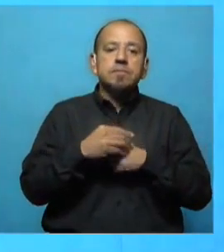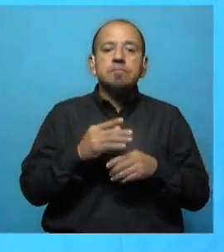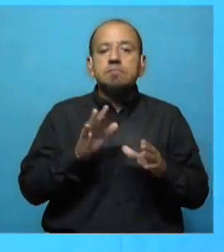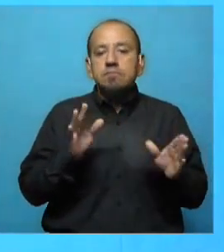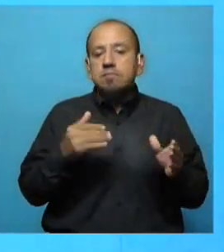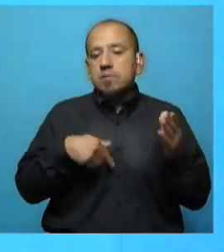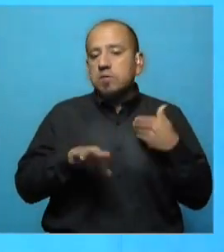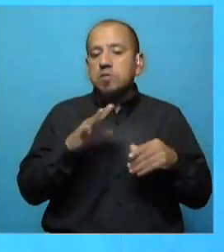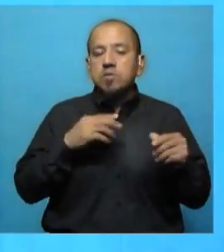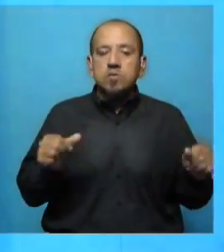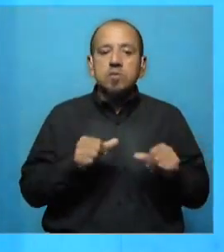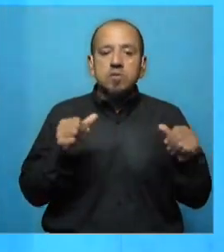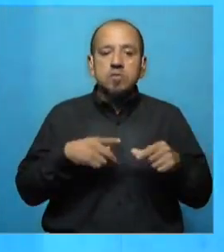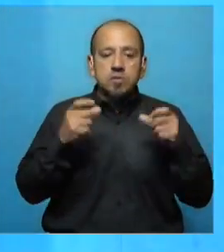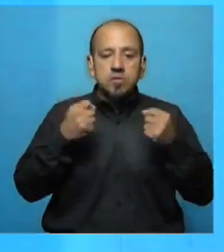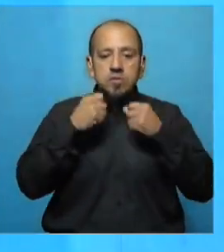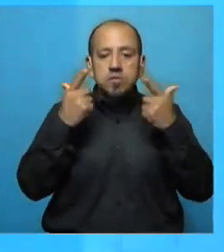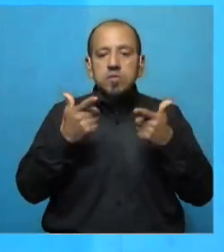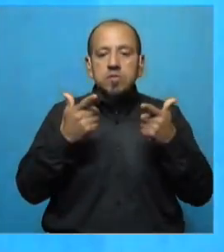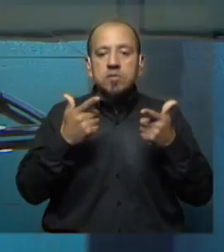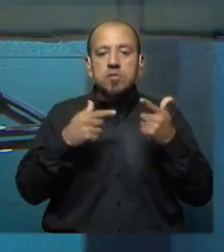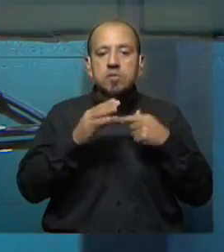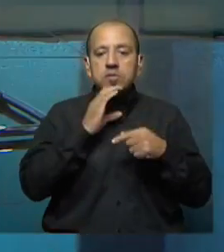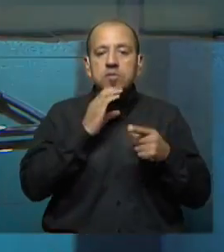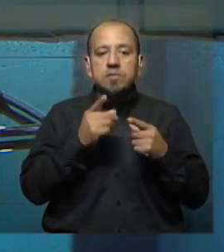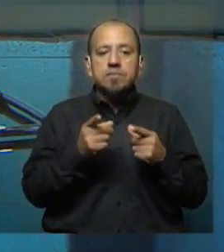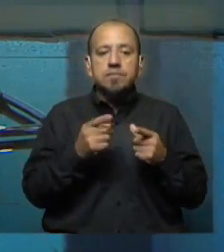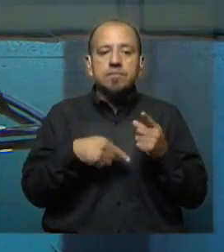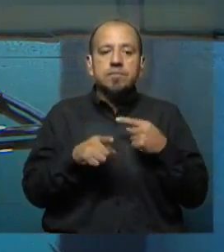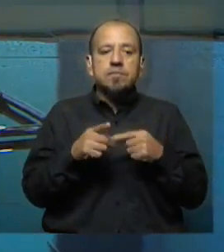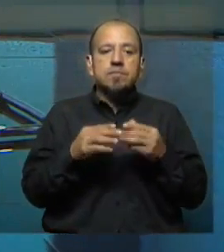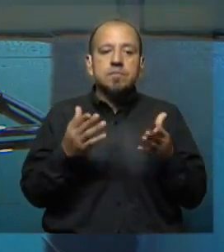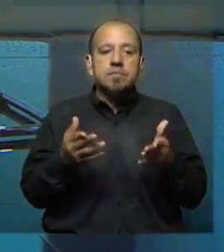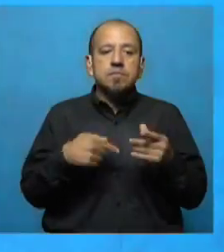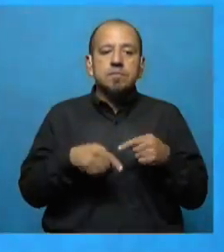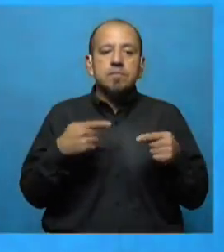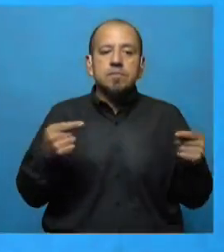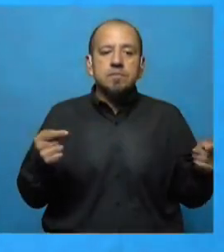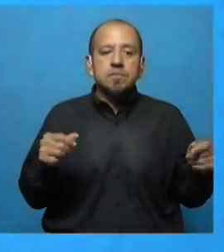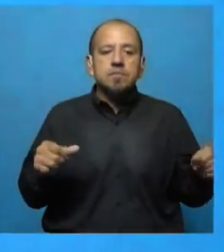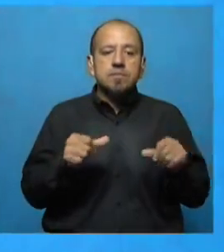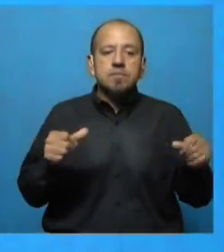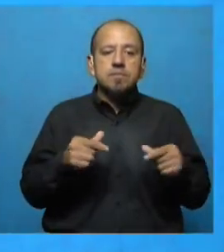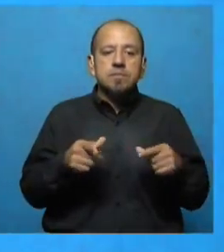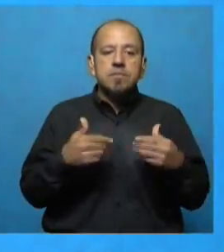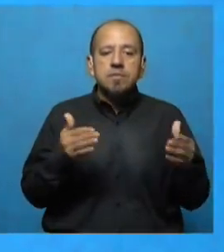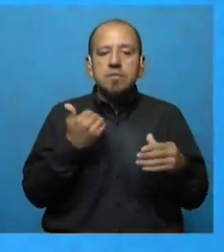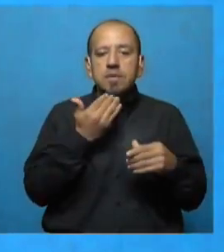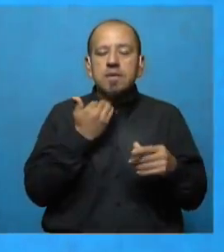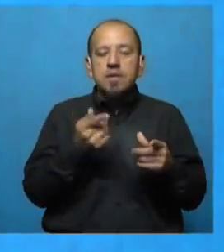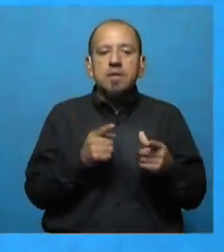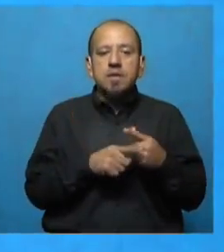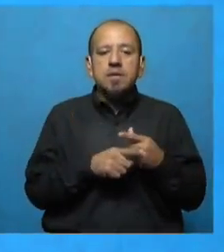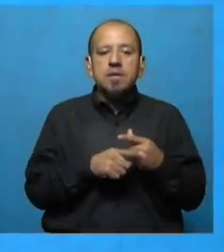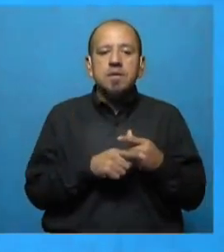no hagan me gustaba sorprenderme con ellos ahí con Los Comediantes y está bueno Hasta que te pasan estas cosas te hacen algo que vos no sabes Este